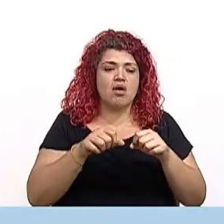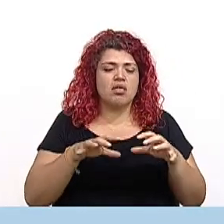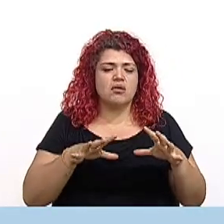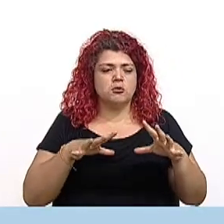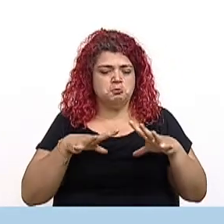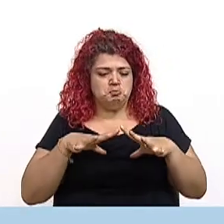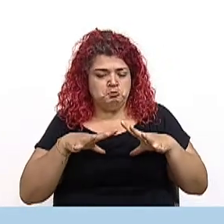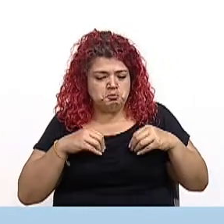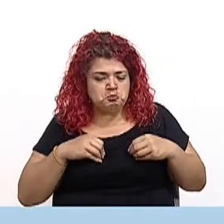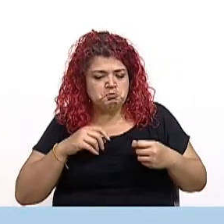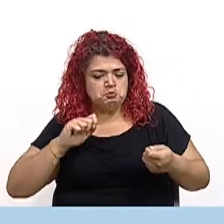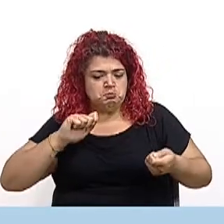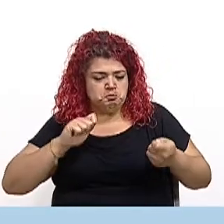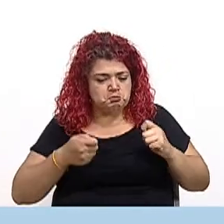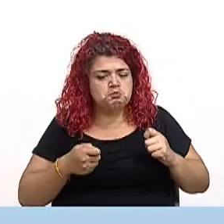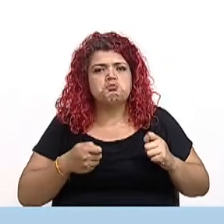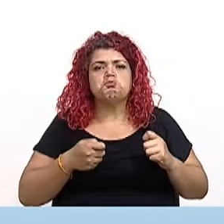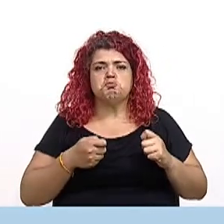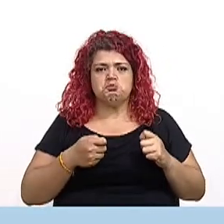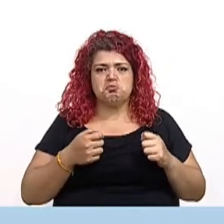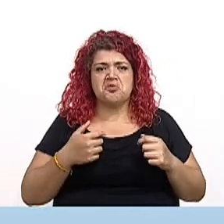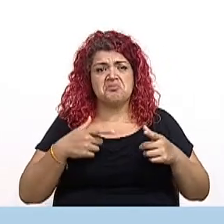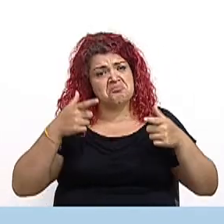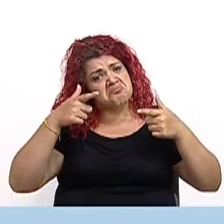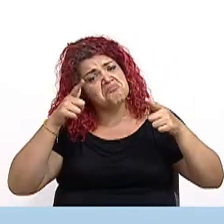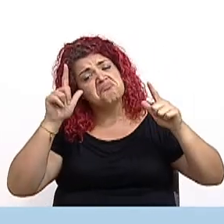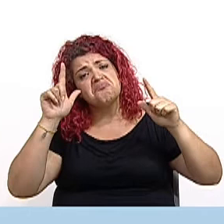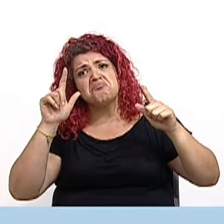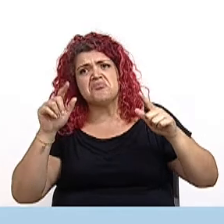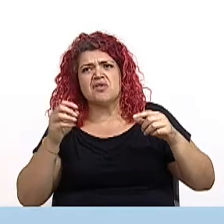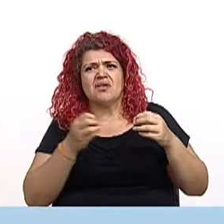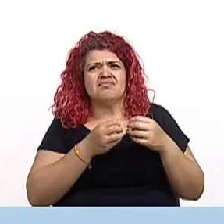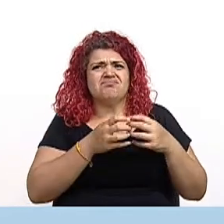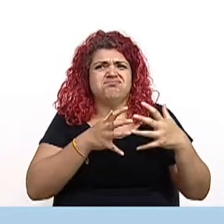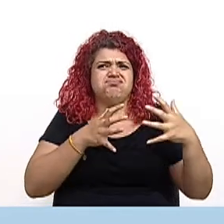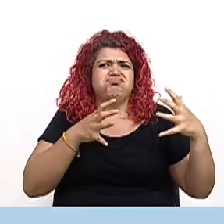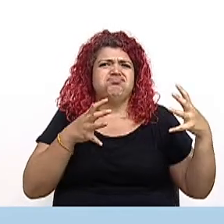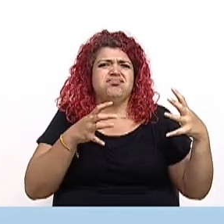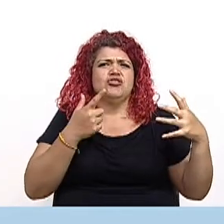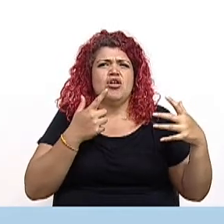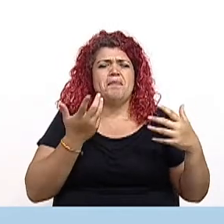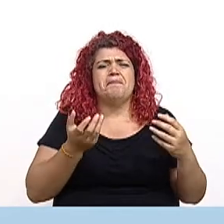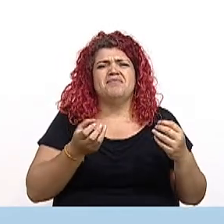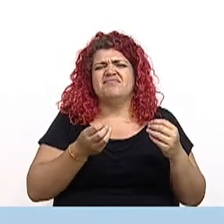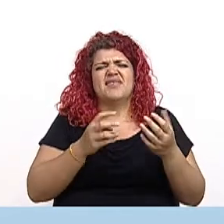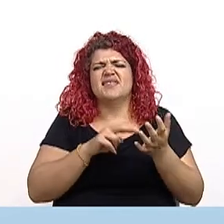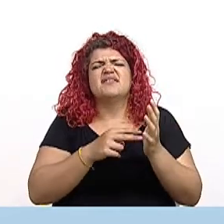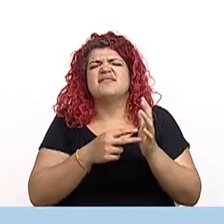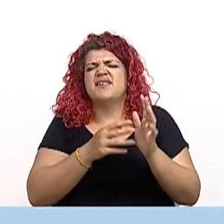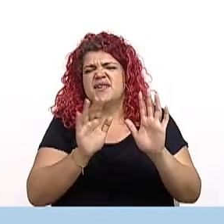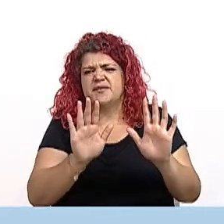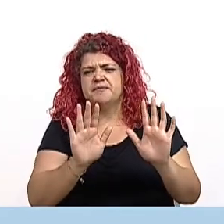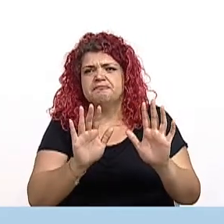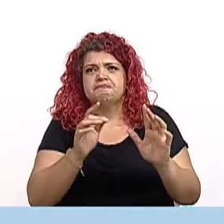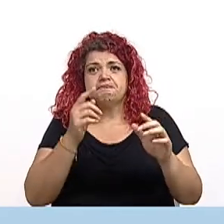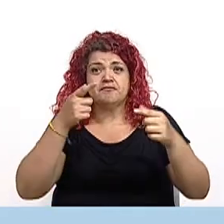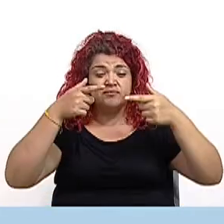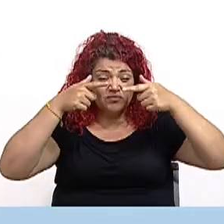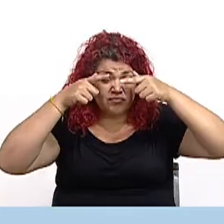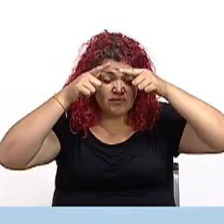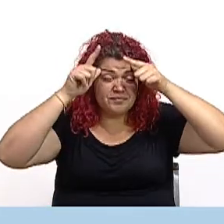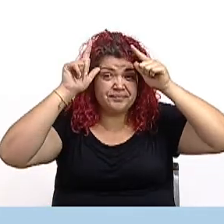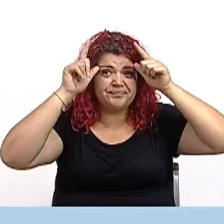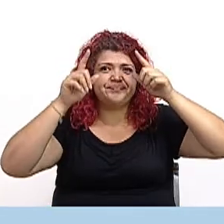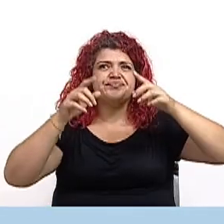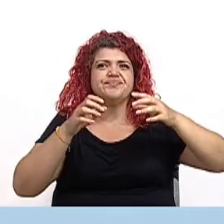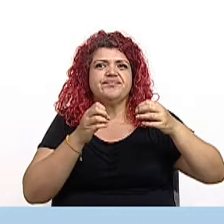proceso de adaptación al pasar de una ganadería extensiva a una intensiva. ¿Qué significa esto? La ganadería extensiva es la que